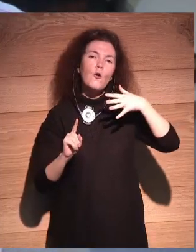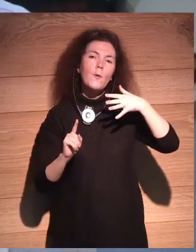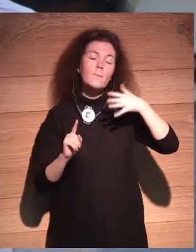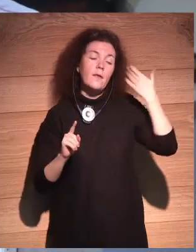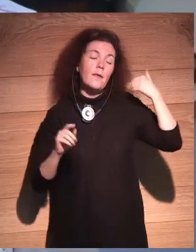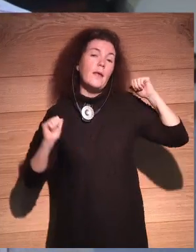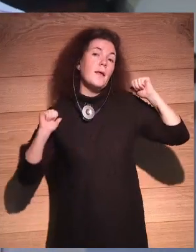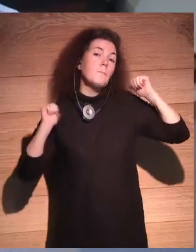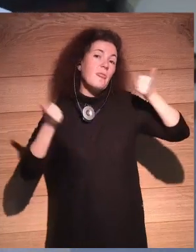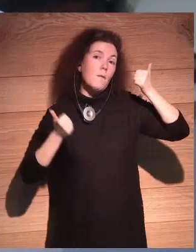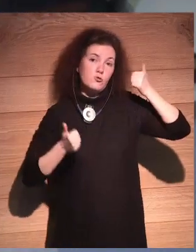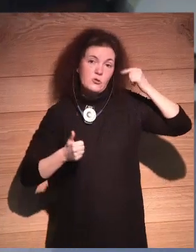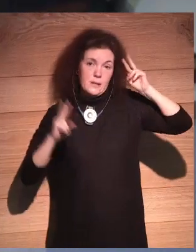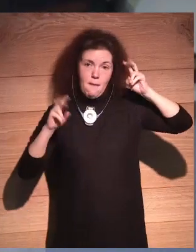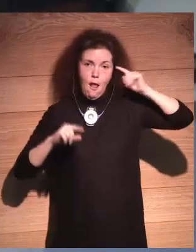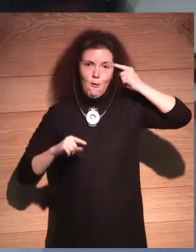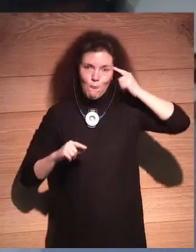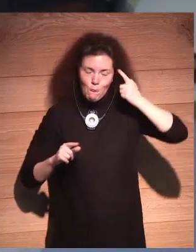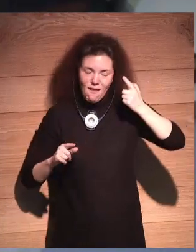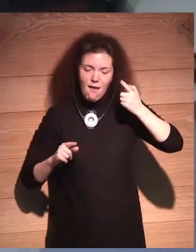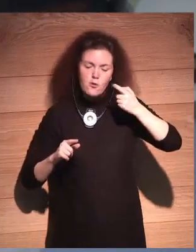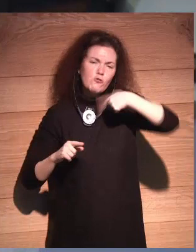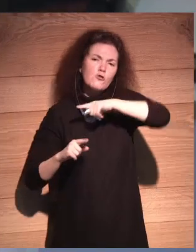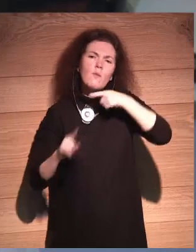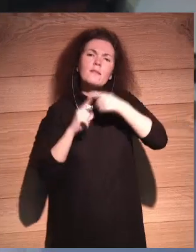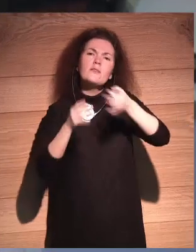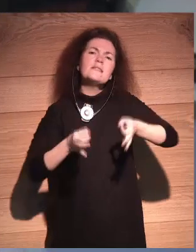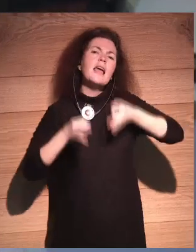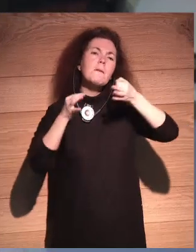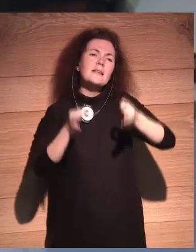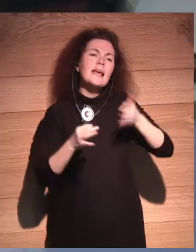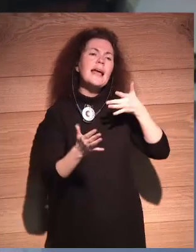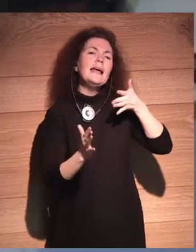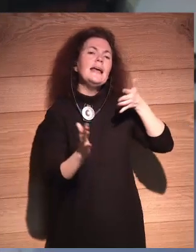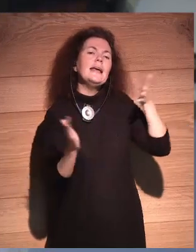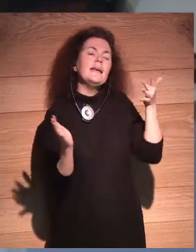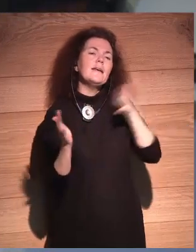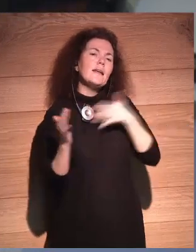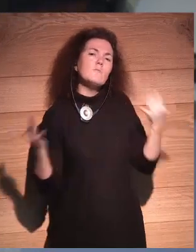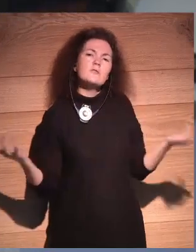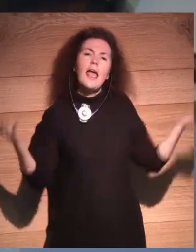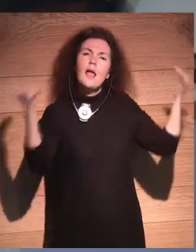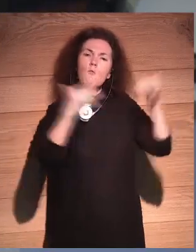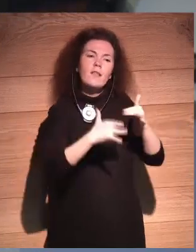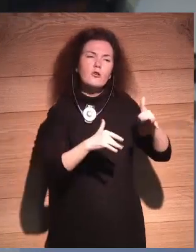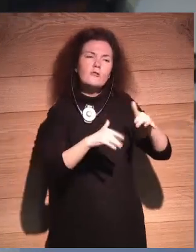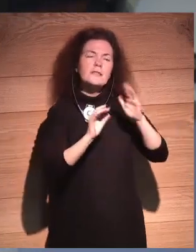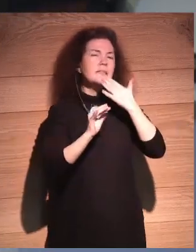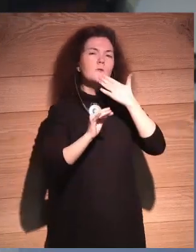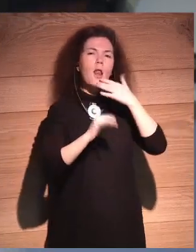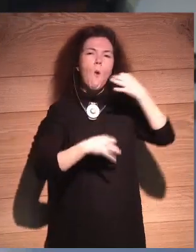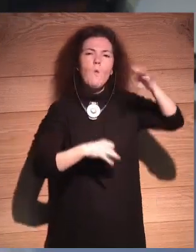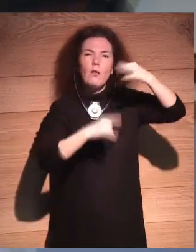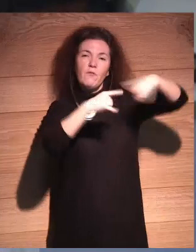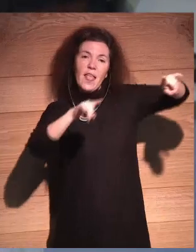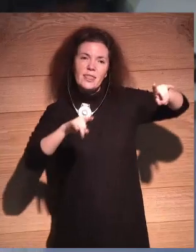cuando empezamos con esta locura, siempre hemos querido hacer encuentros únicos y conversaciones en las que de